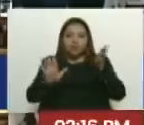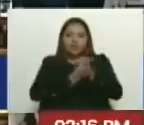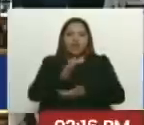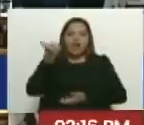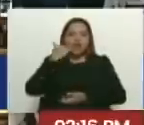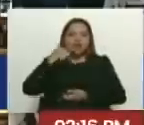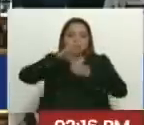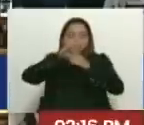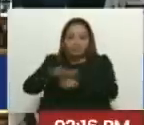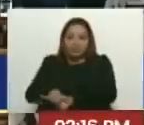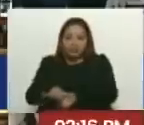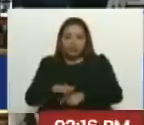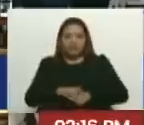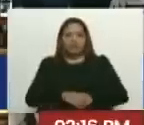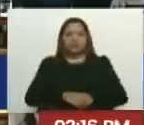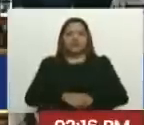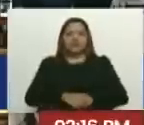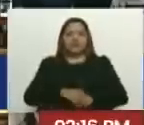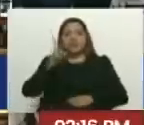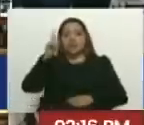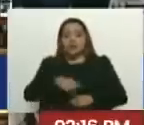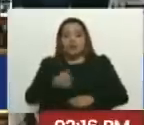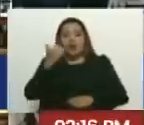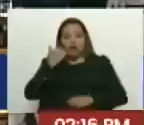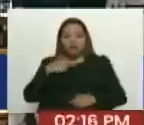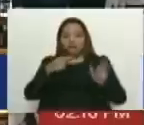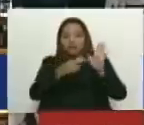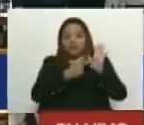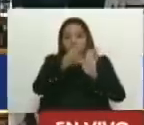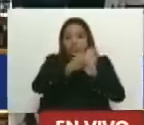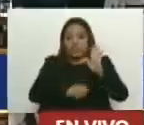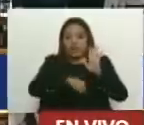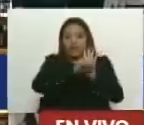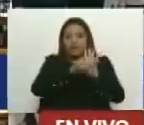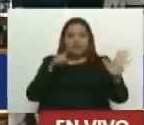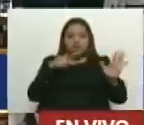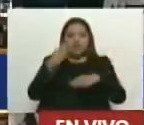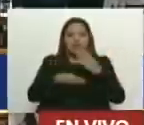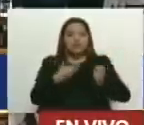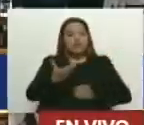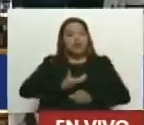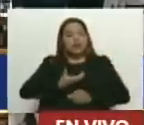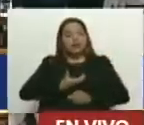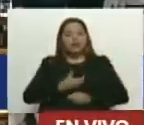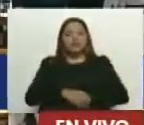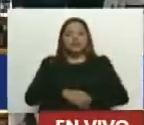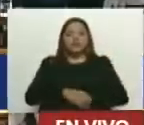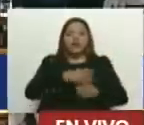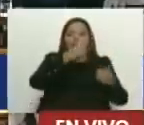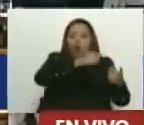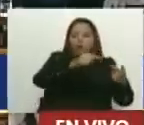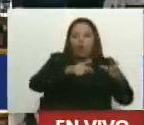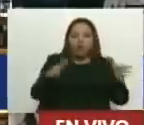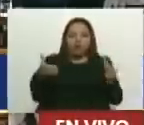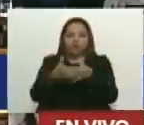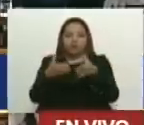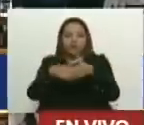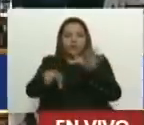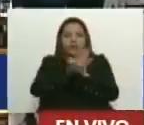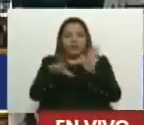la discriminación, también violentada por este alcalde, y otro grupo de leyes, la ley